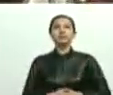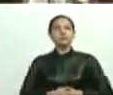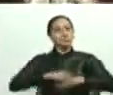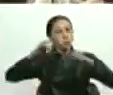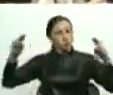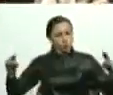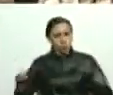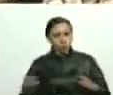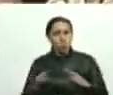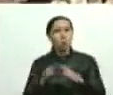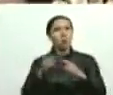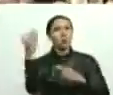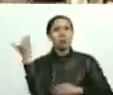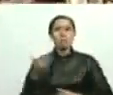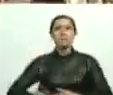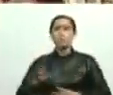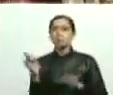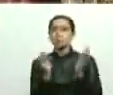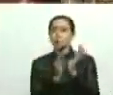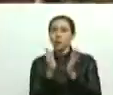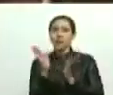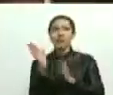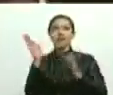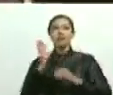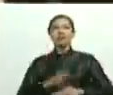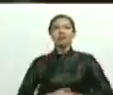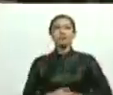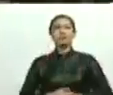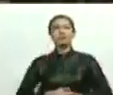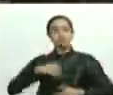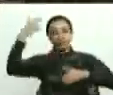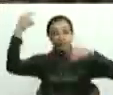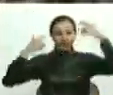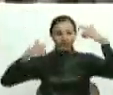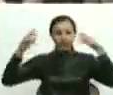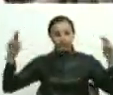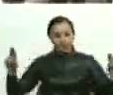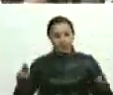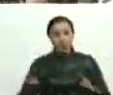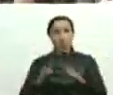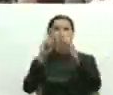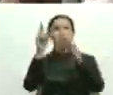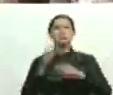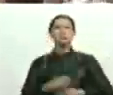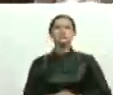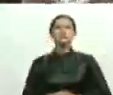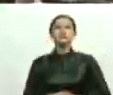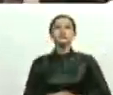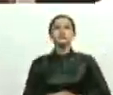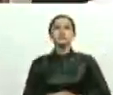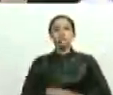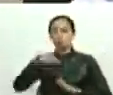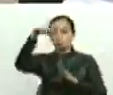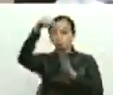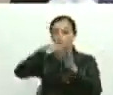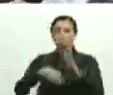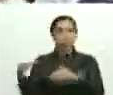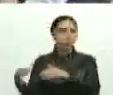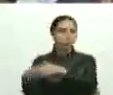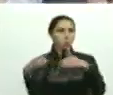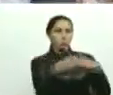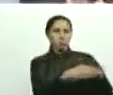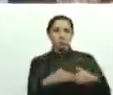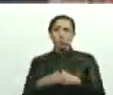reencuentro cristiano, un reencuentro chavista, una reunificación profunda en las bases.